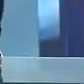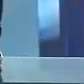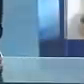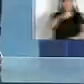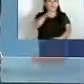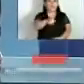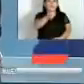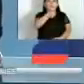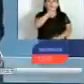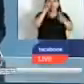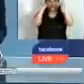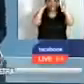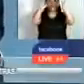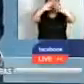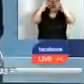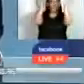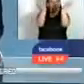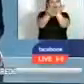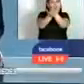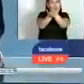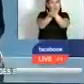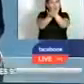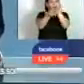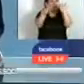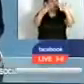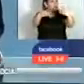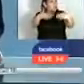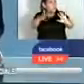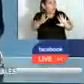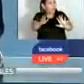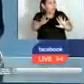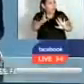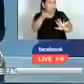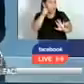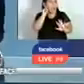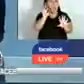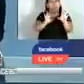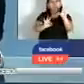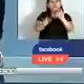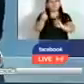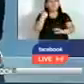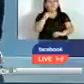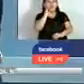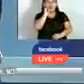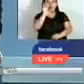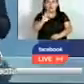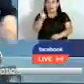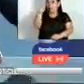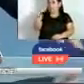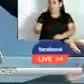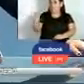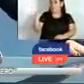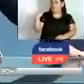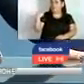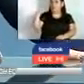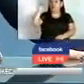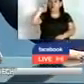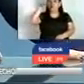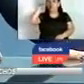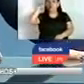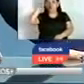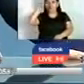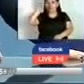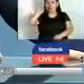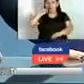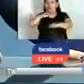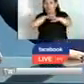Vamos ahora con las noticias internacionales. Han bajado la guardia, así lo aseguró el director de la Organización Mundial de la Salud